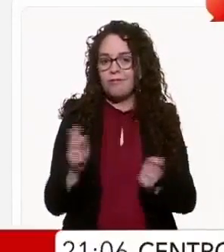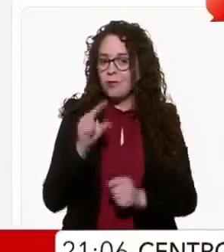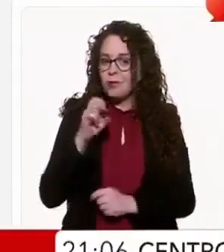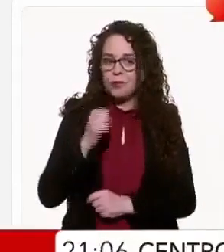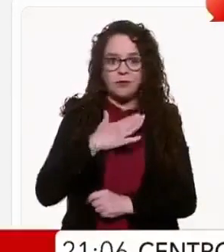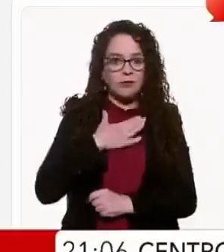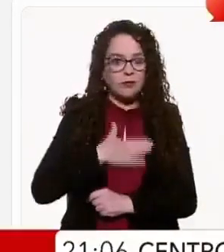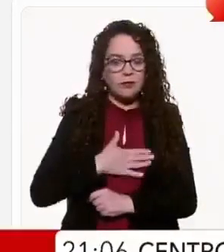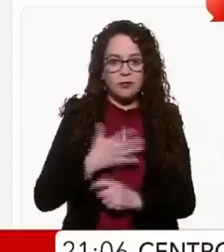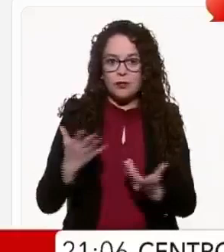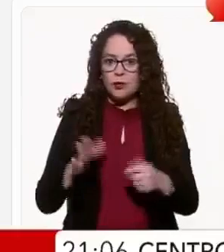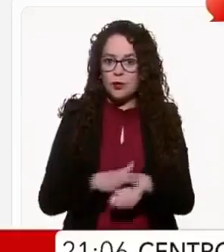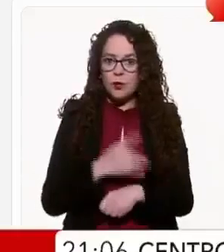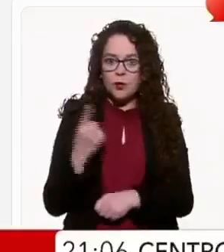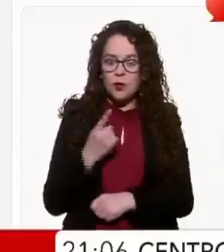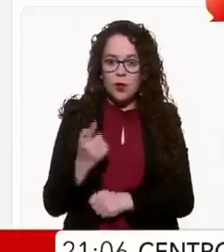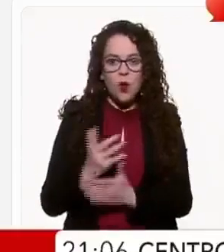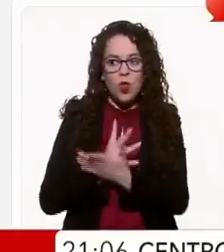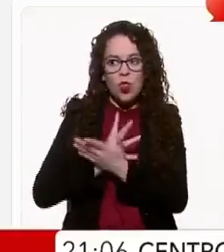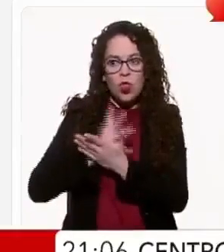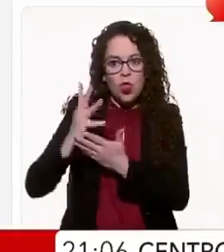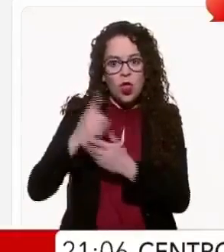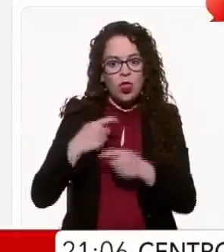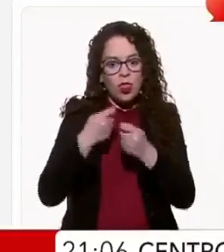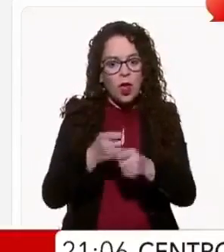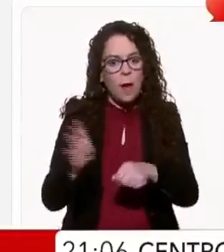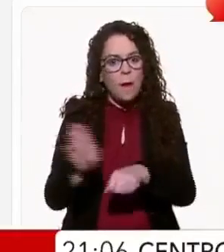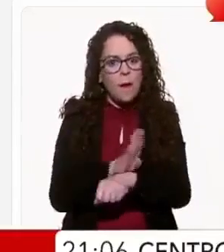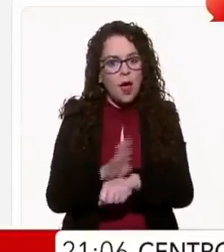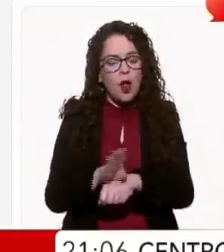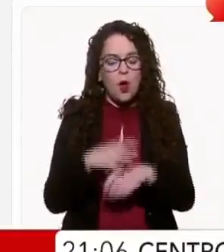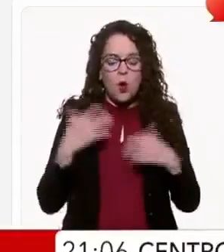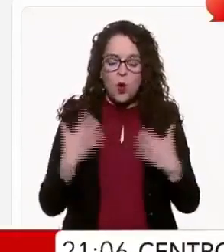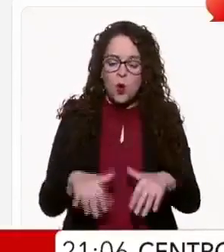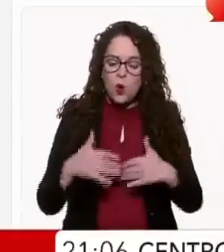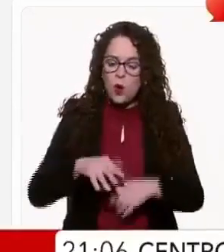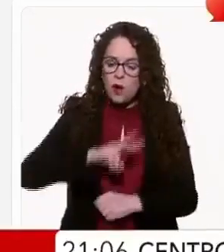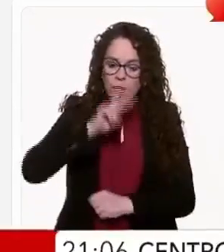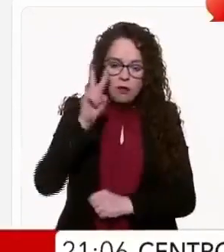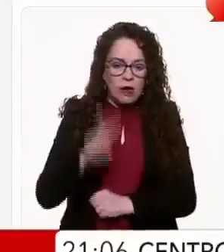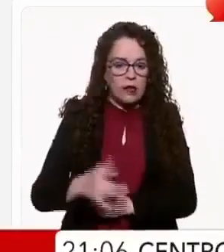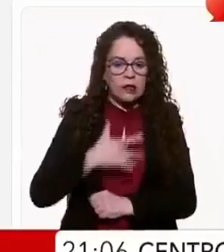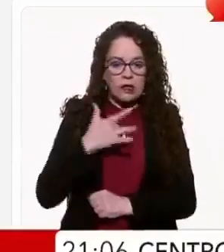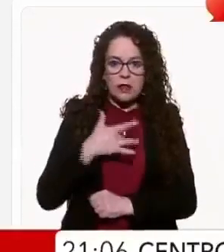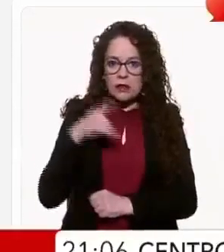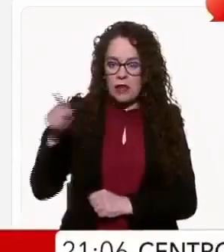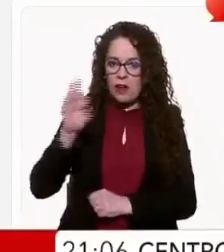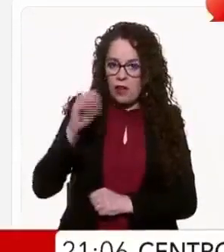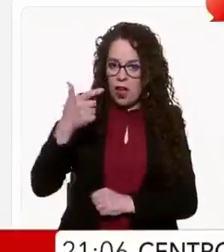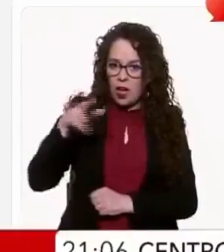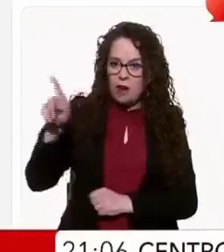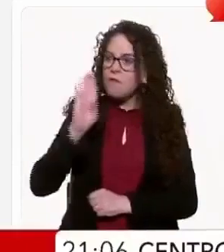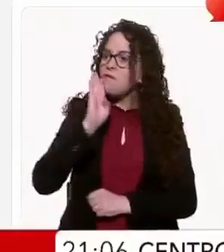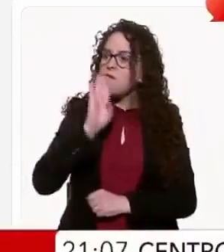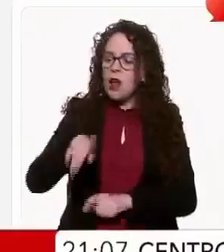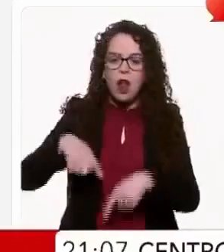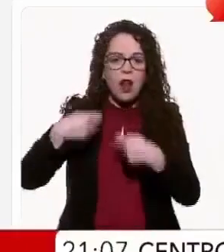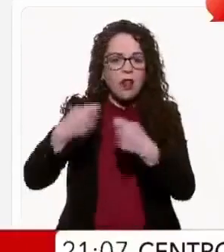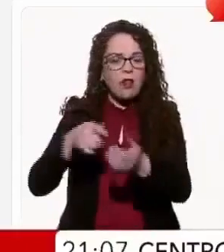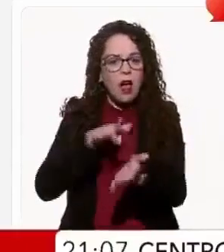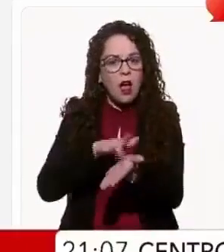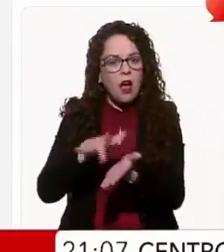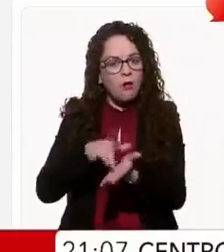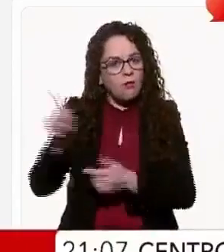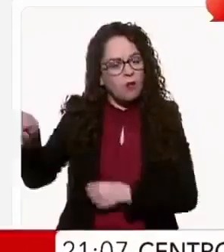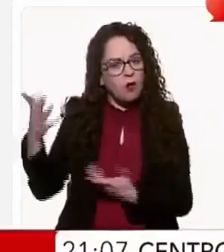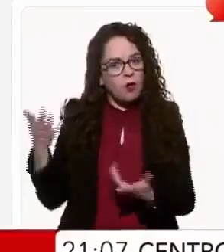y desproporcionados. La Fiscalía considera parciales e ilegales las resoluciones en favor de Lozoya que dictaron el juez